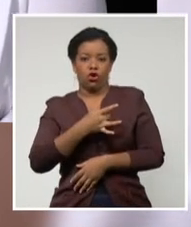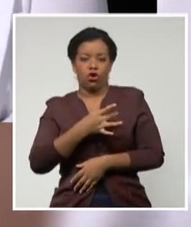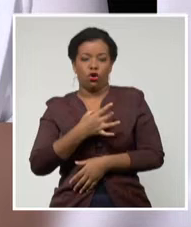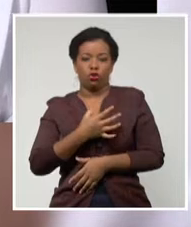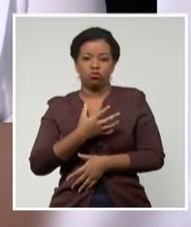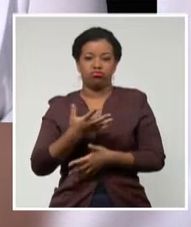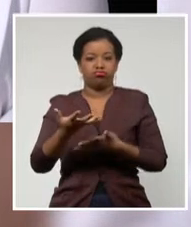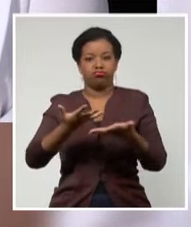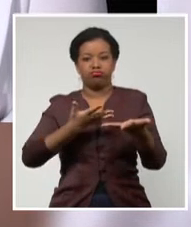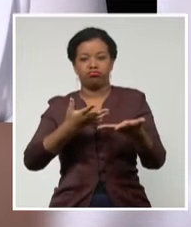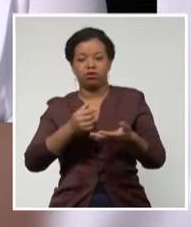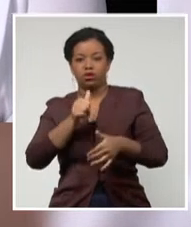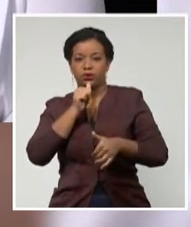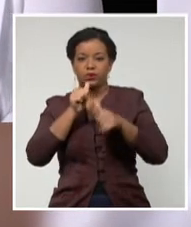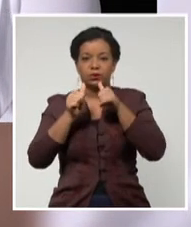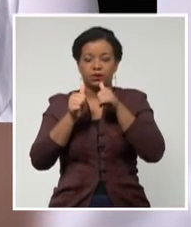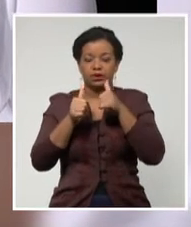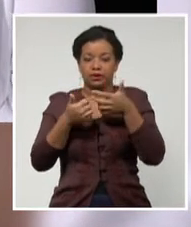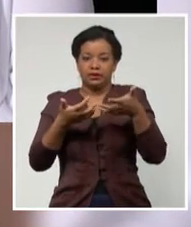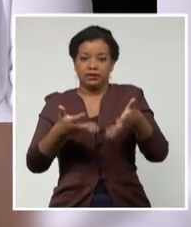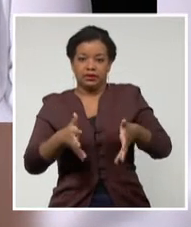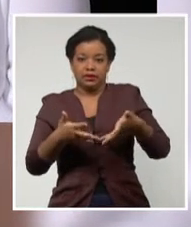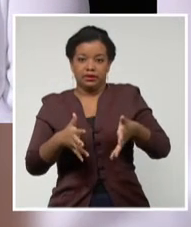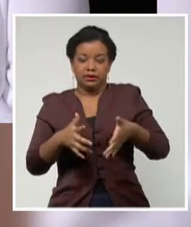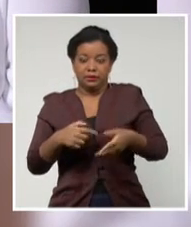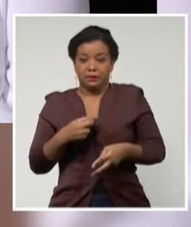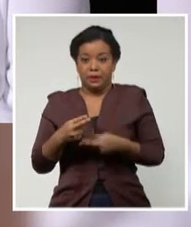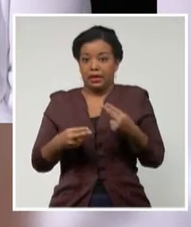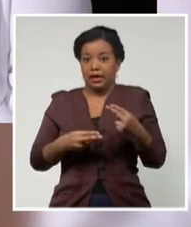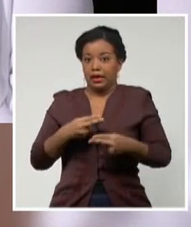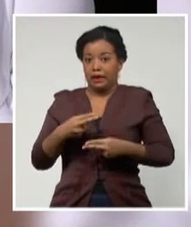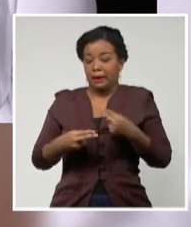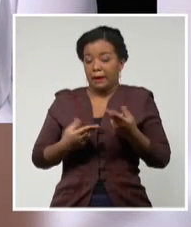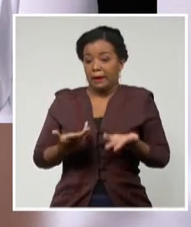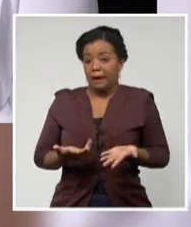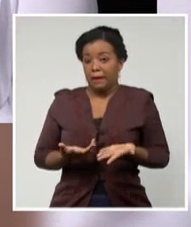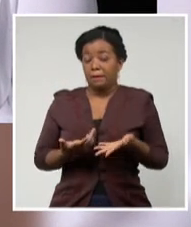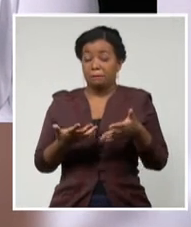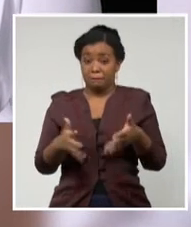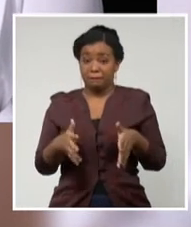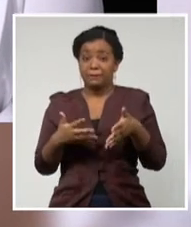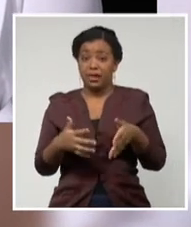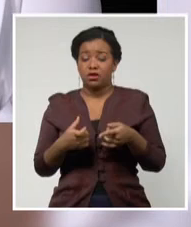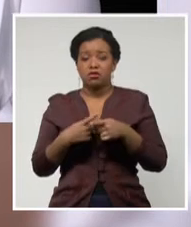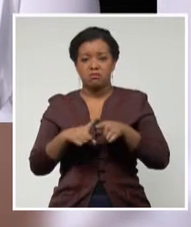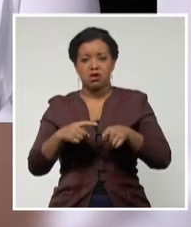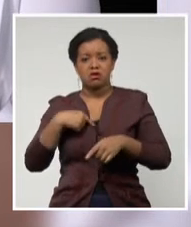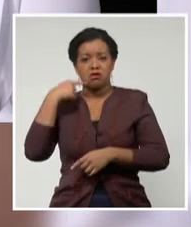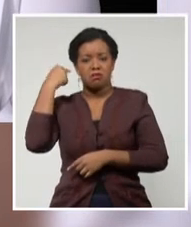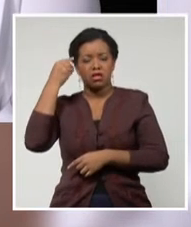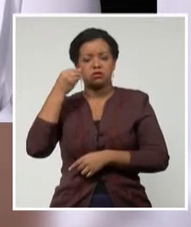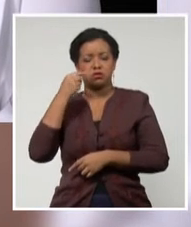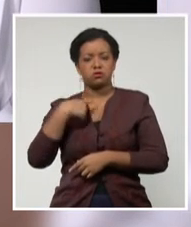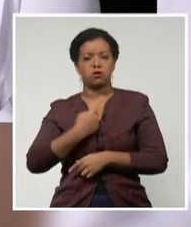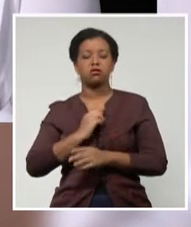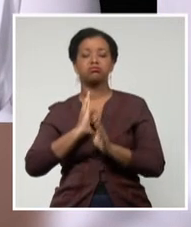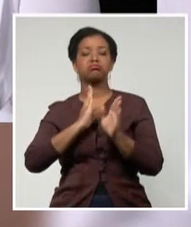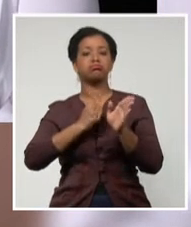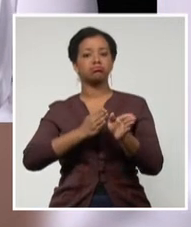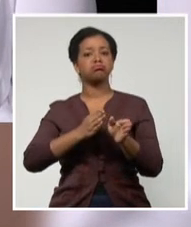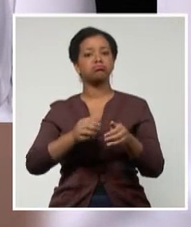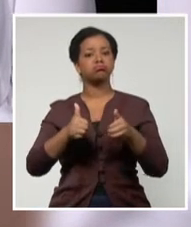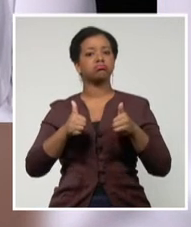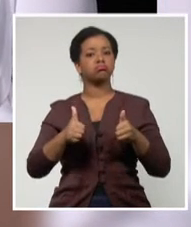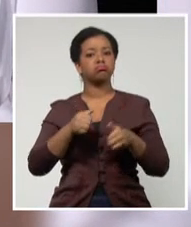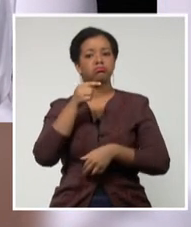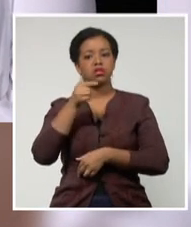Entre la incertidumbre, entre el miedo, porque también había miedo, había temor, pero yo creo que con mucha dignidad también. La gente nuestra se portó